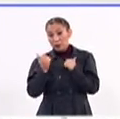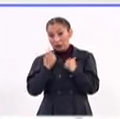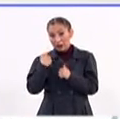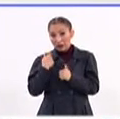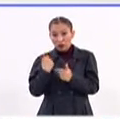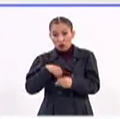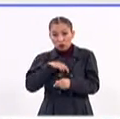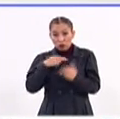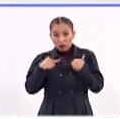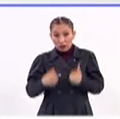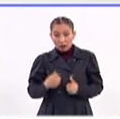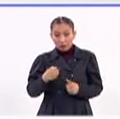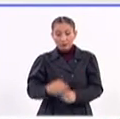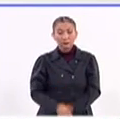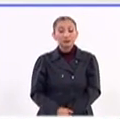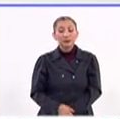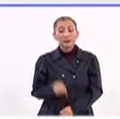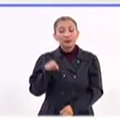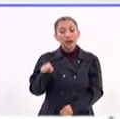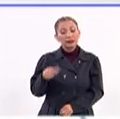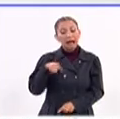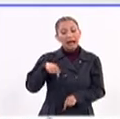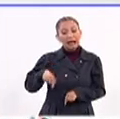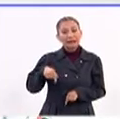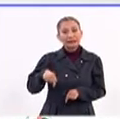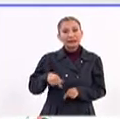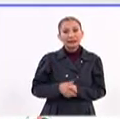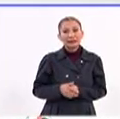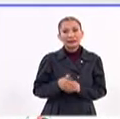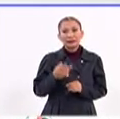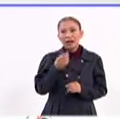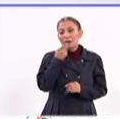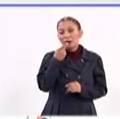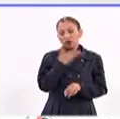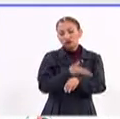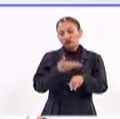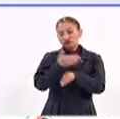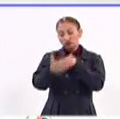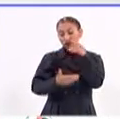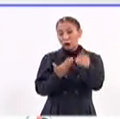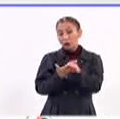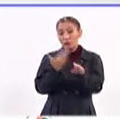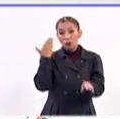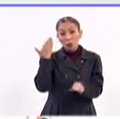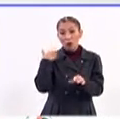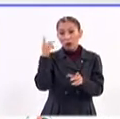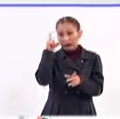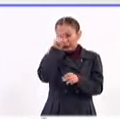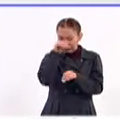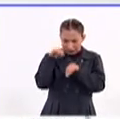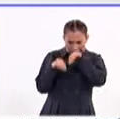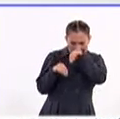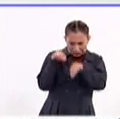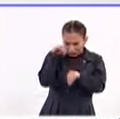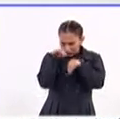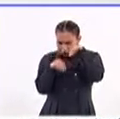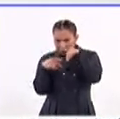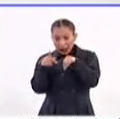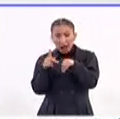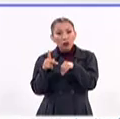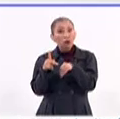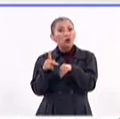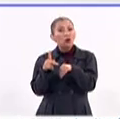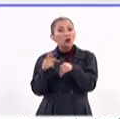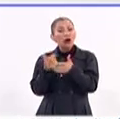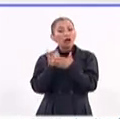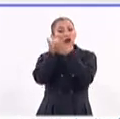por los seres humanos. Pues aquí hablamos de un proceso bastante complejo, pero que nos